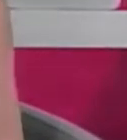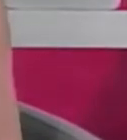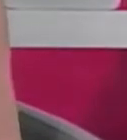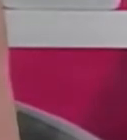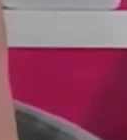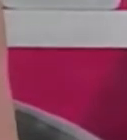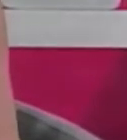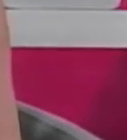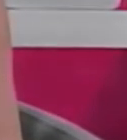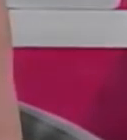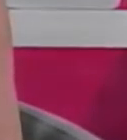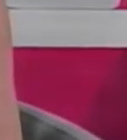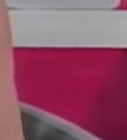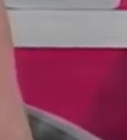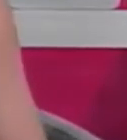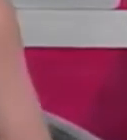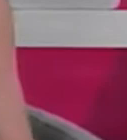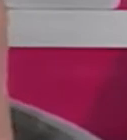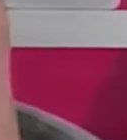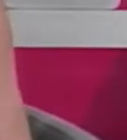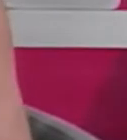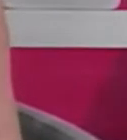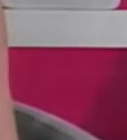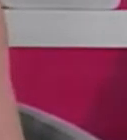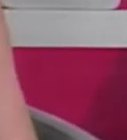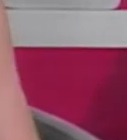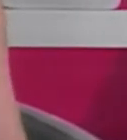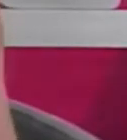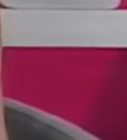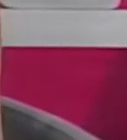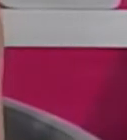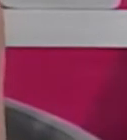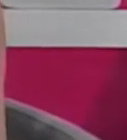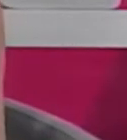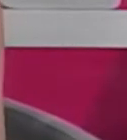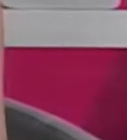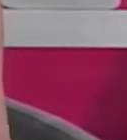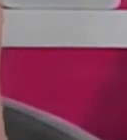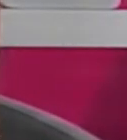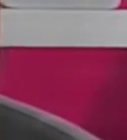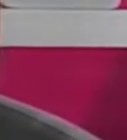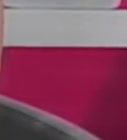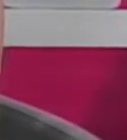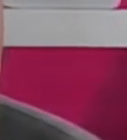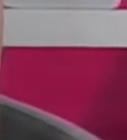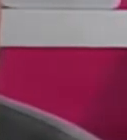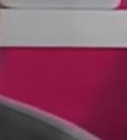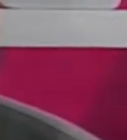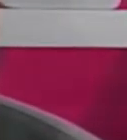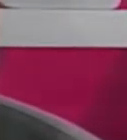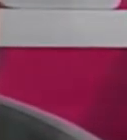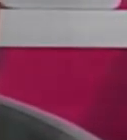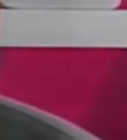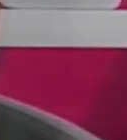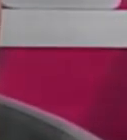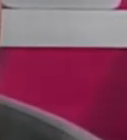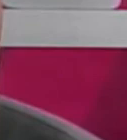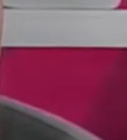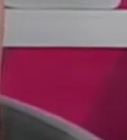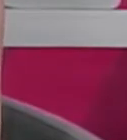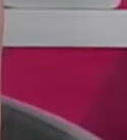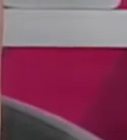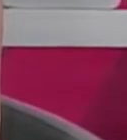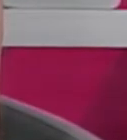la AEI ha realizado propuestas que ayudarán fundamentalmente a los MIPYMES a consolidar sus